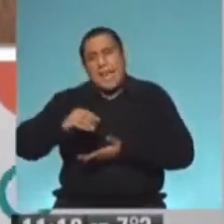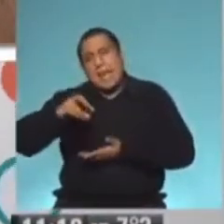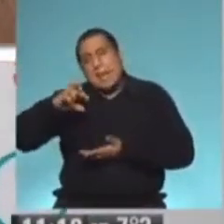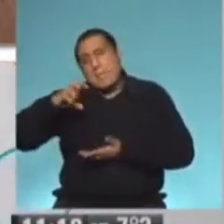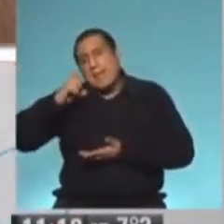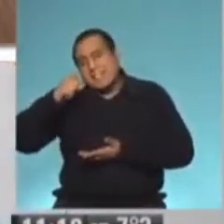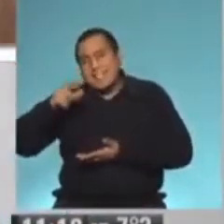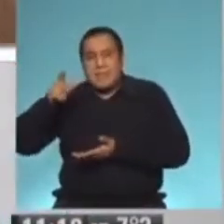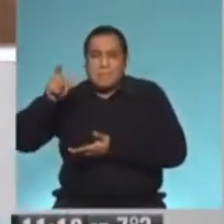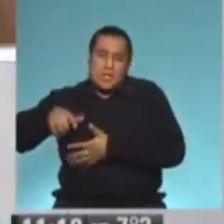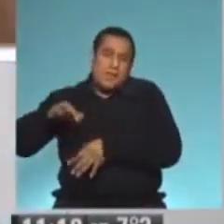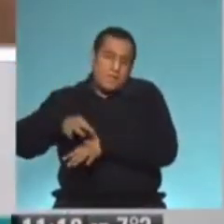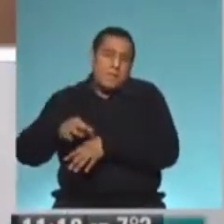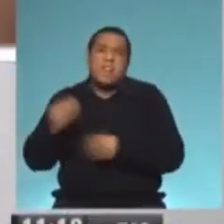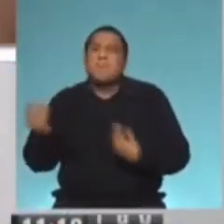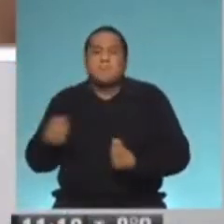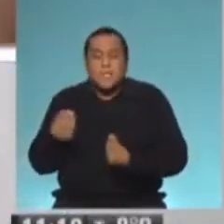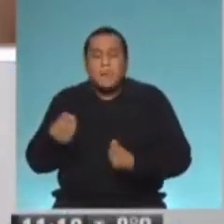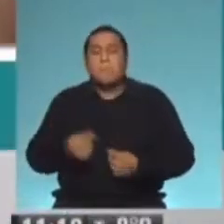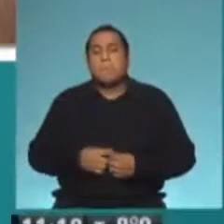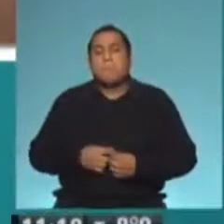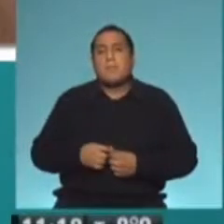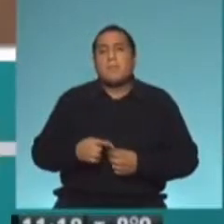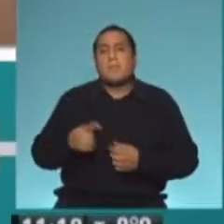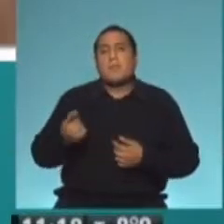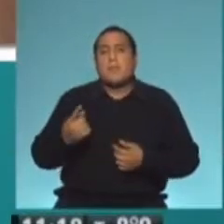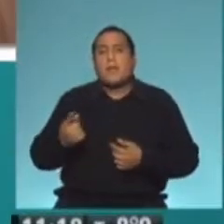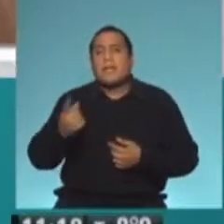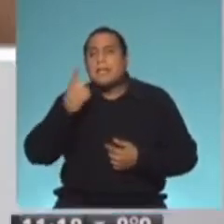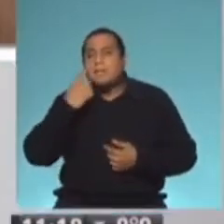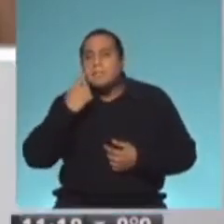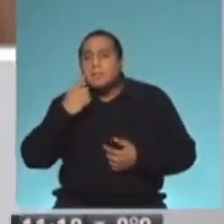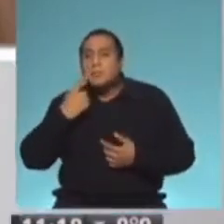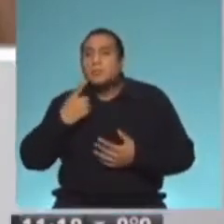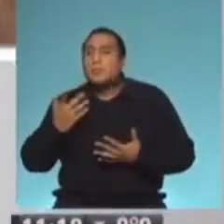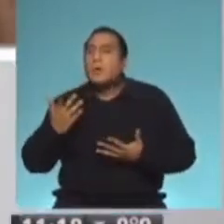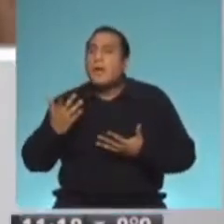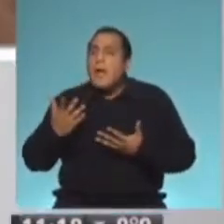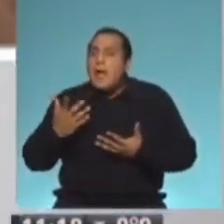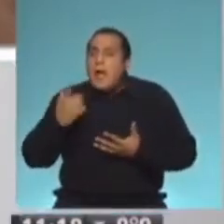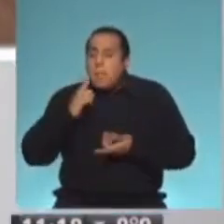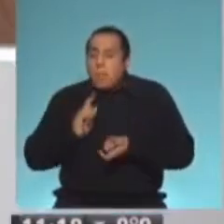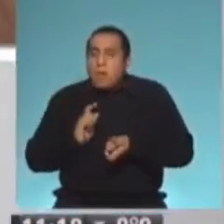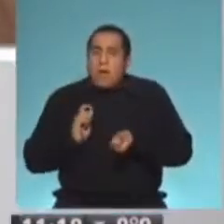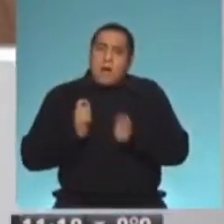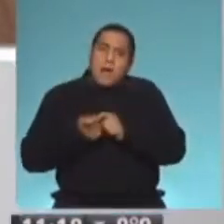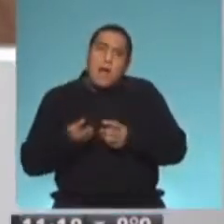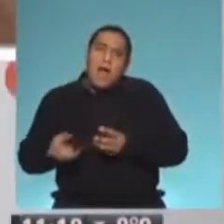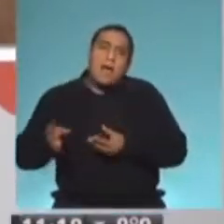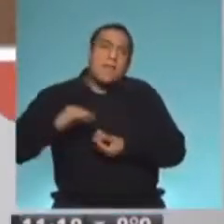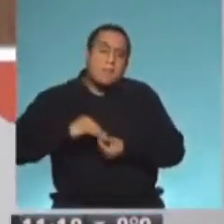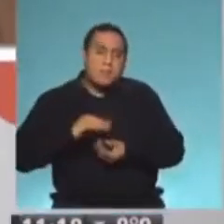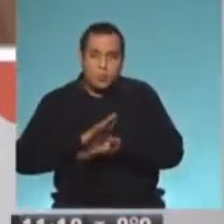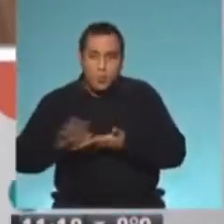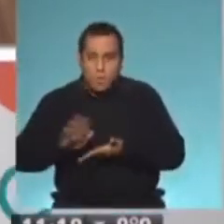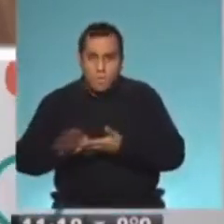voz del paciente es poder ser dúctil digamos, adecuarse a las nuevas demandas.